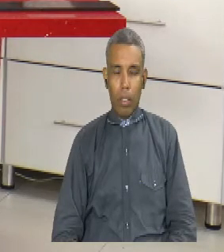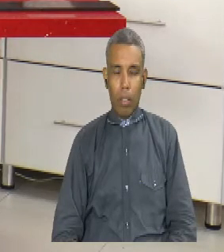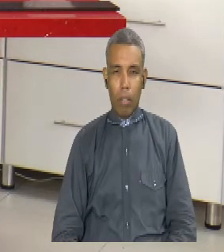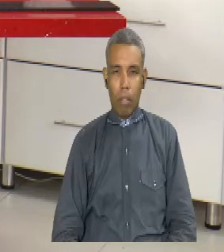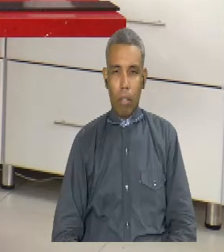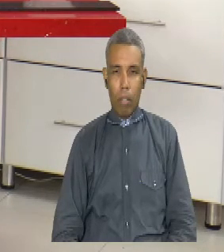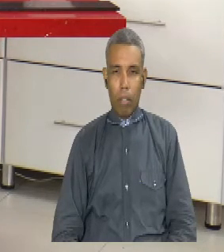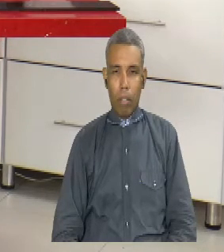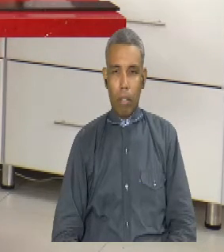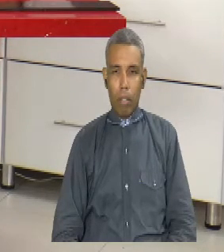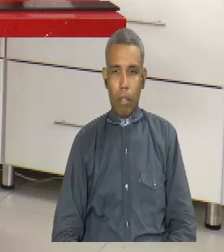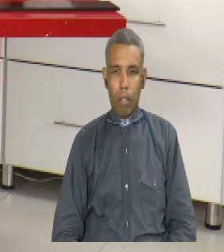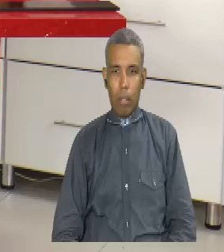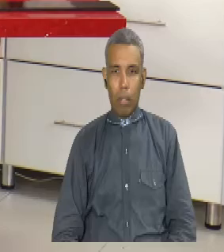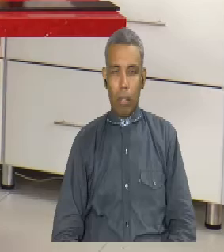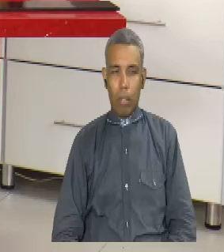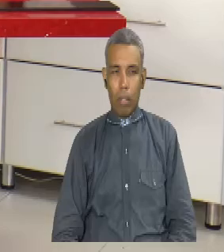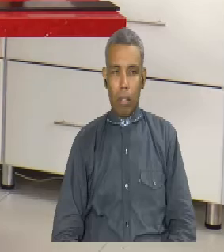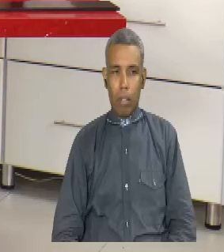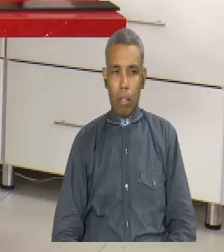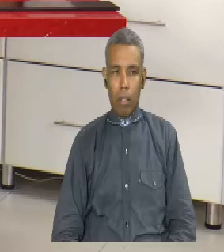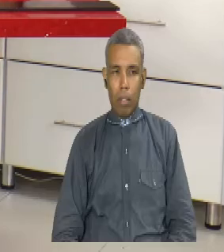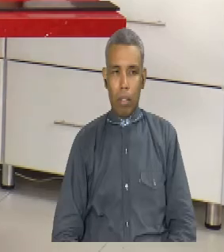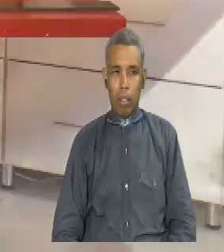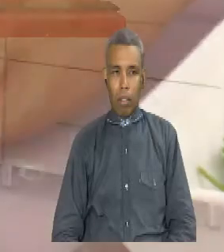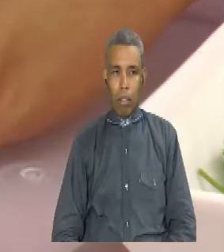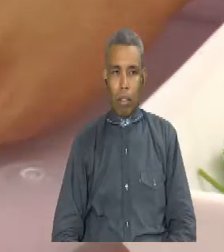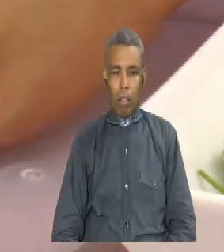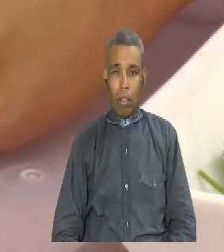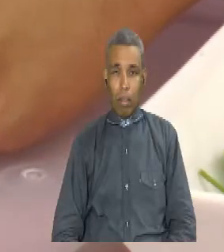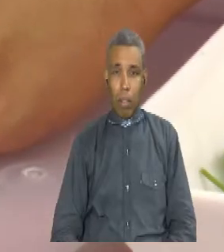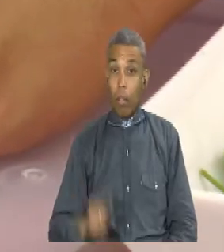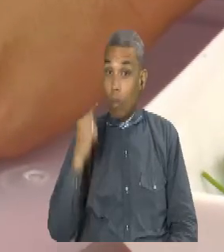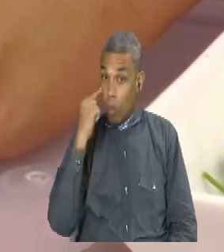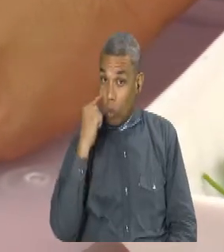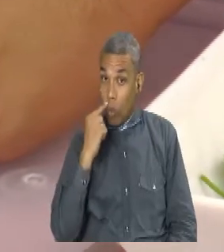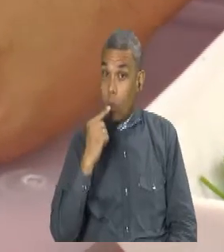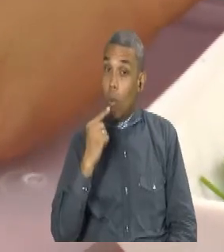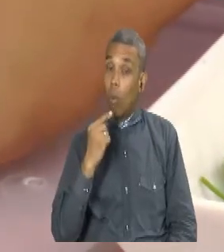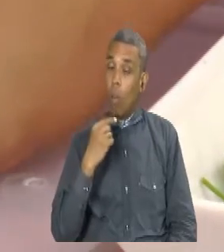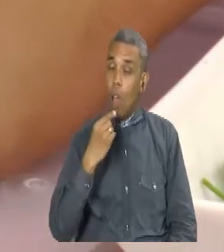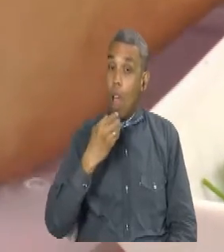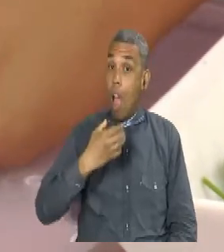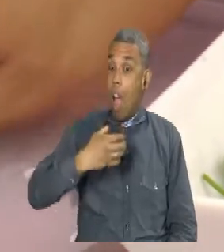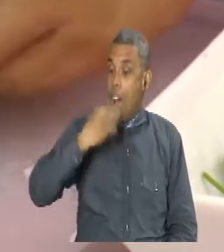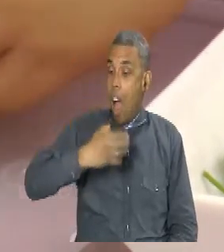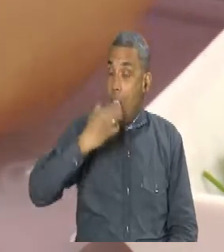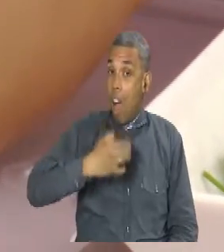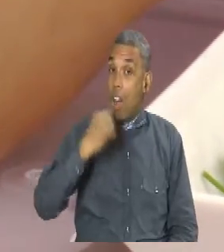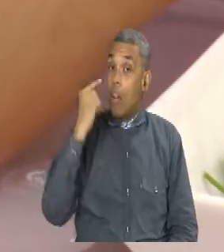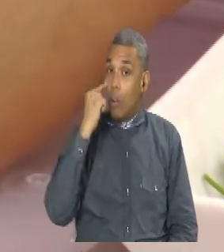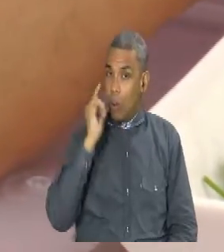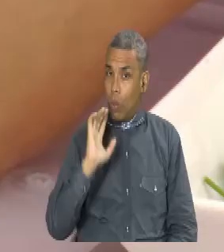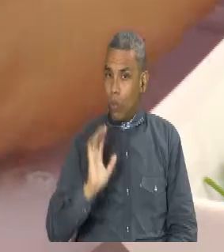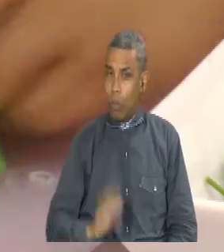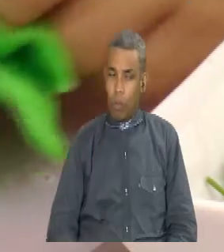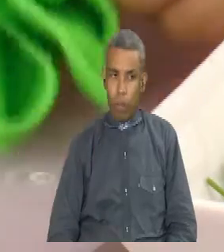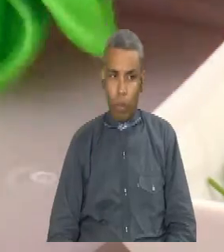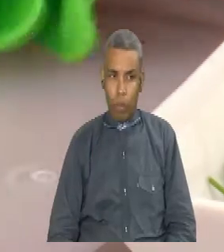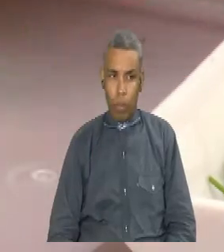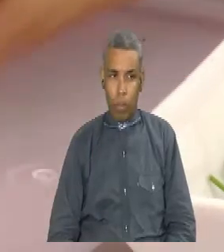tener cuidado en casa, si pueden hacerlo con una toallita, con una servilleta. Mira, ahí ya está estallando.